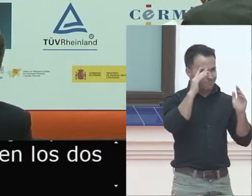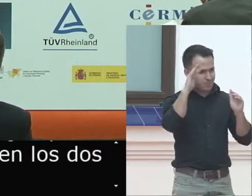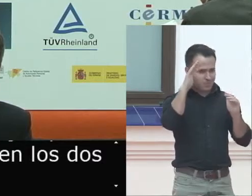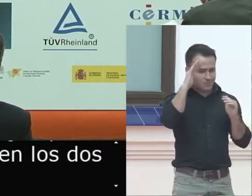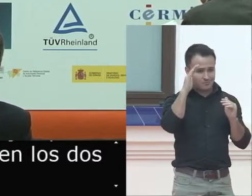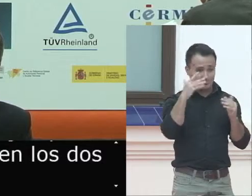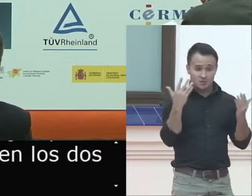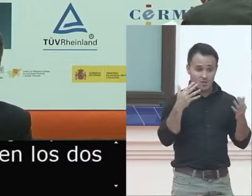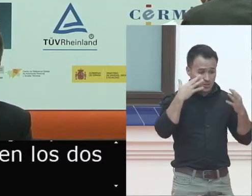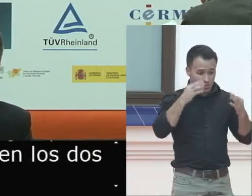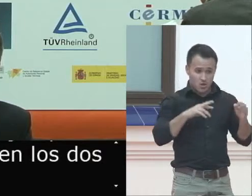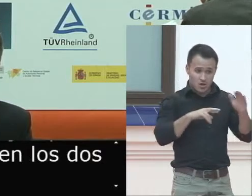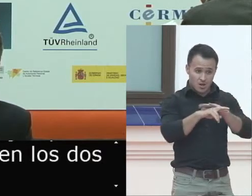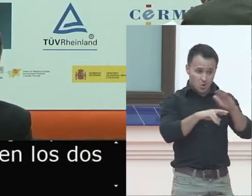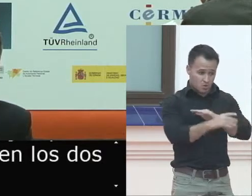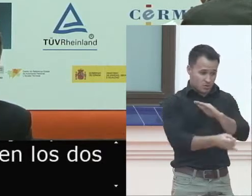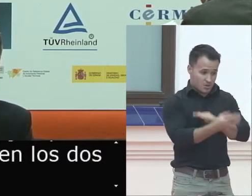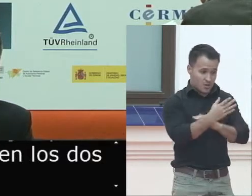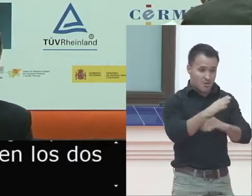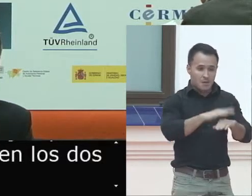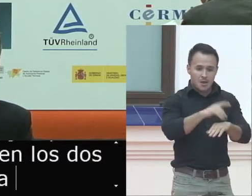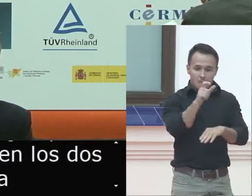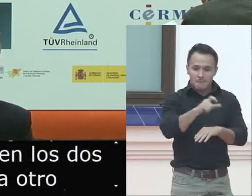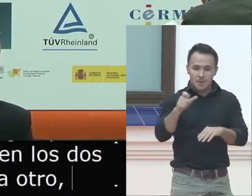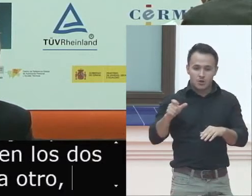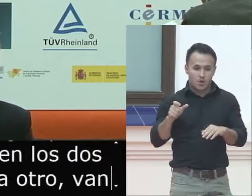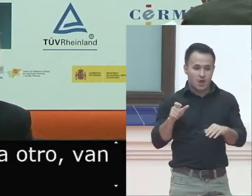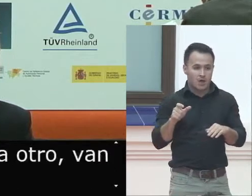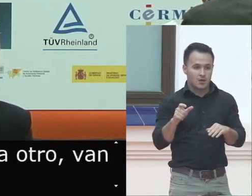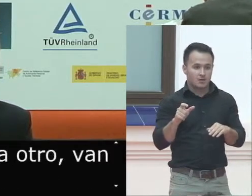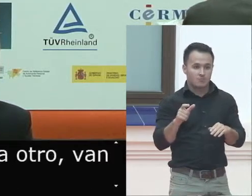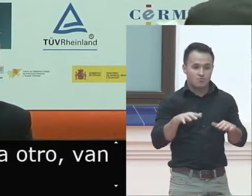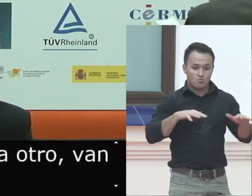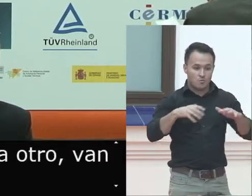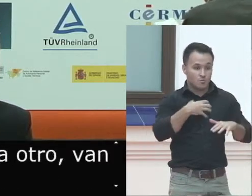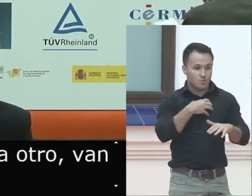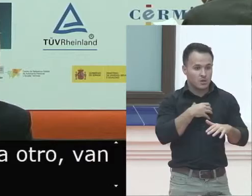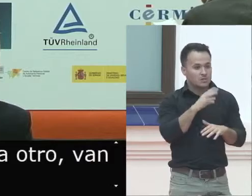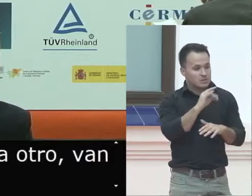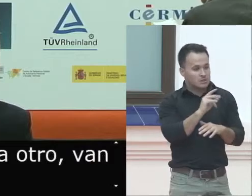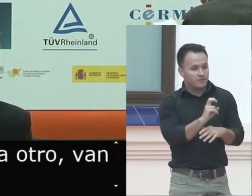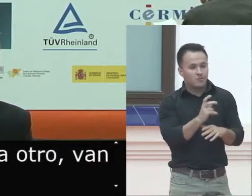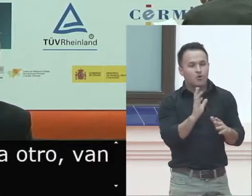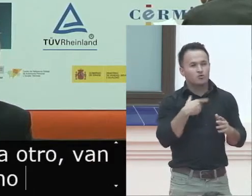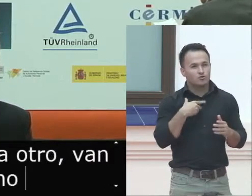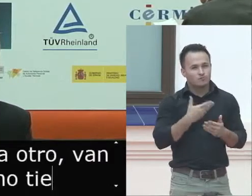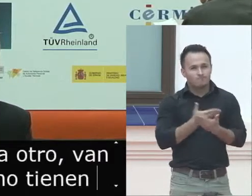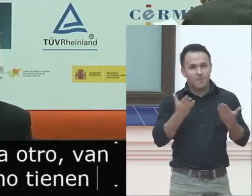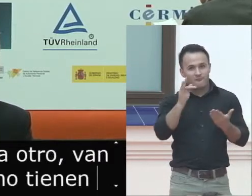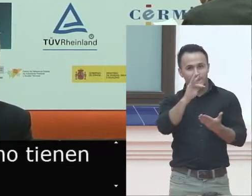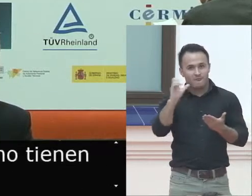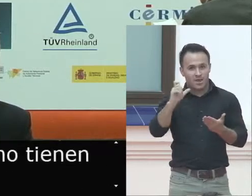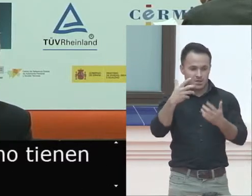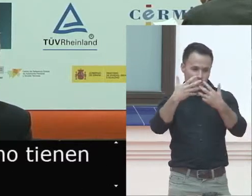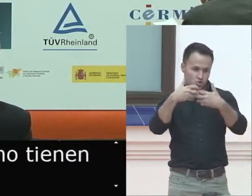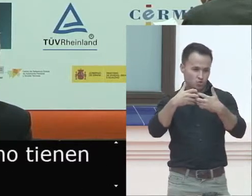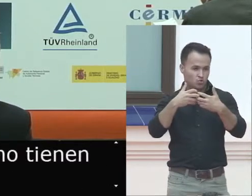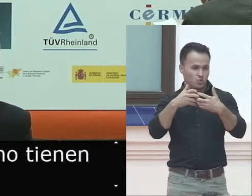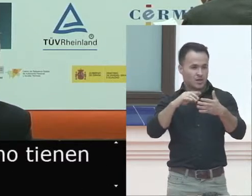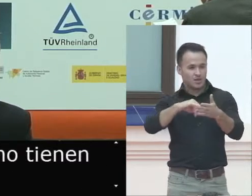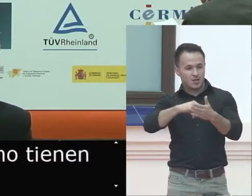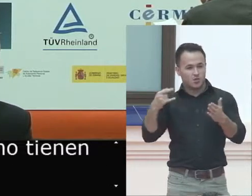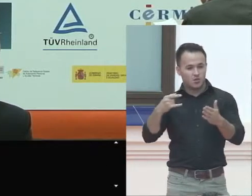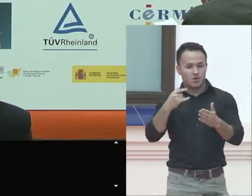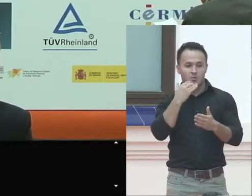seguro que para personas que no pueden mover nada les sirve. Creo mucho más, es duro decirlo, pero creo mucho más en la industria tecnológica, en los Samsung, en